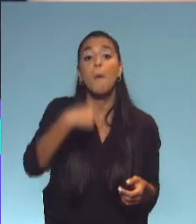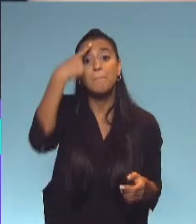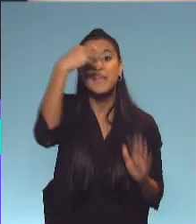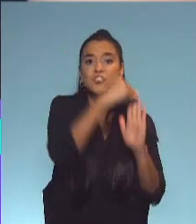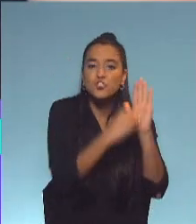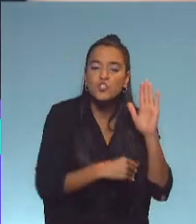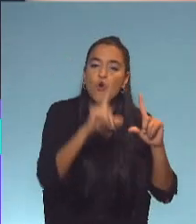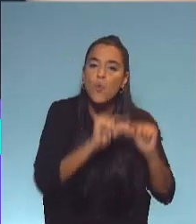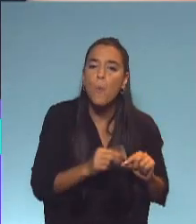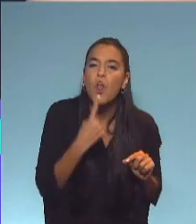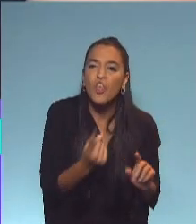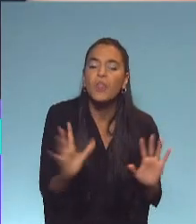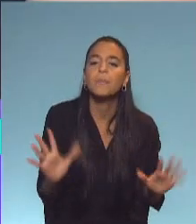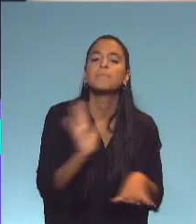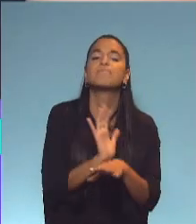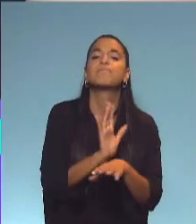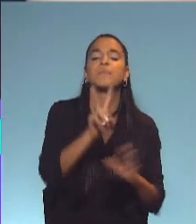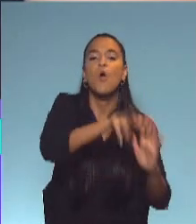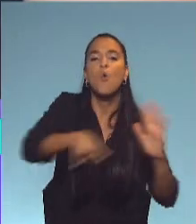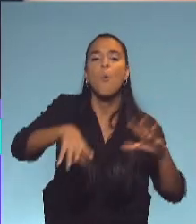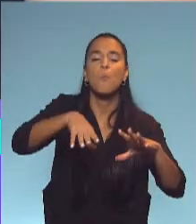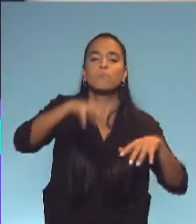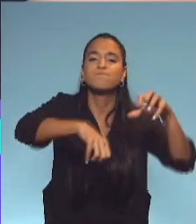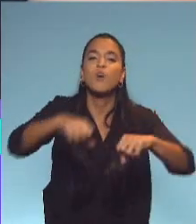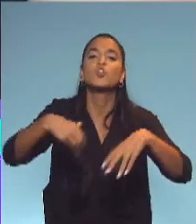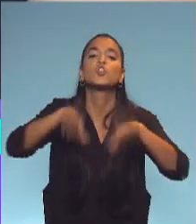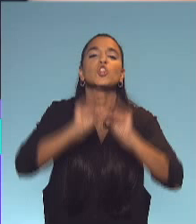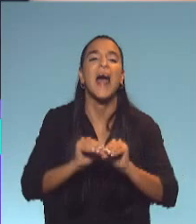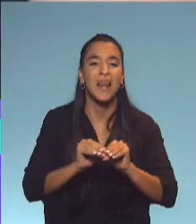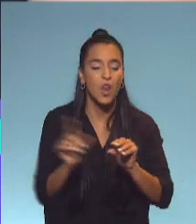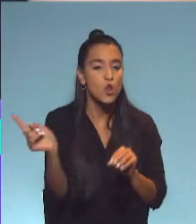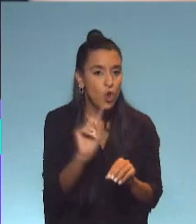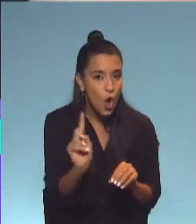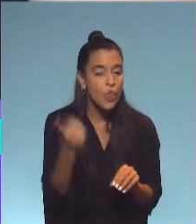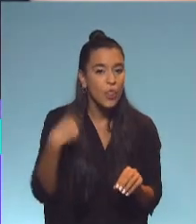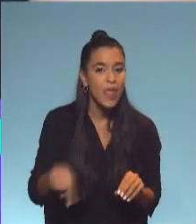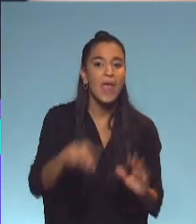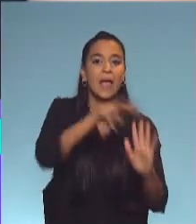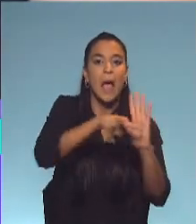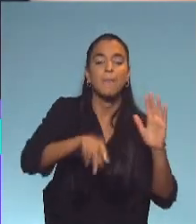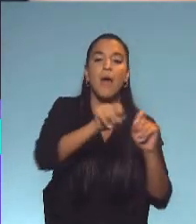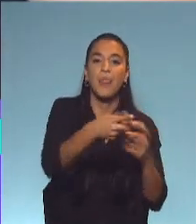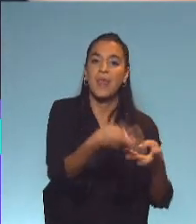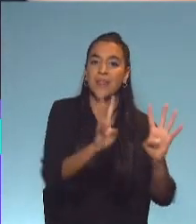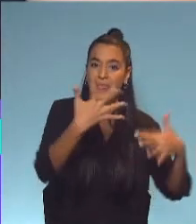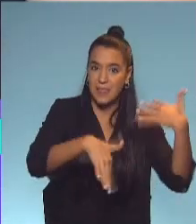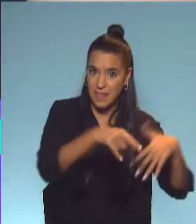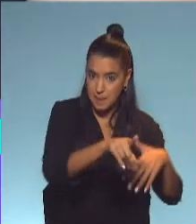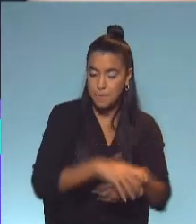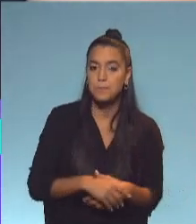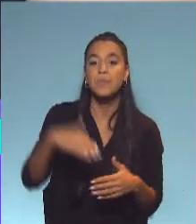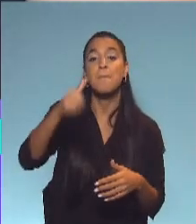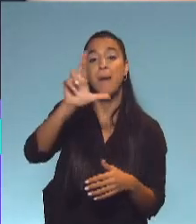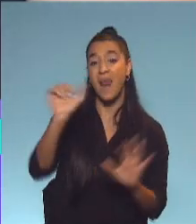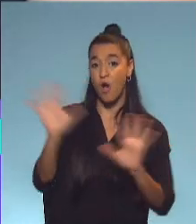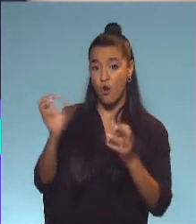se refieren probablemente a la ocupación total y no específicamente a las camas de UTI. Mara, ¿qué tal?